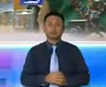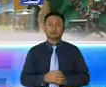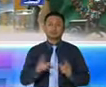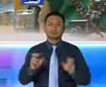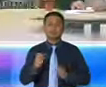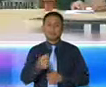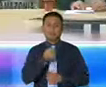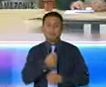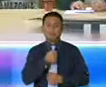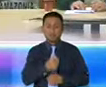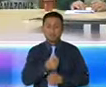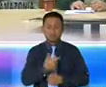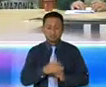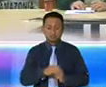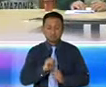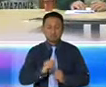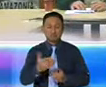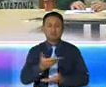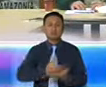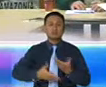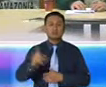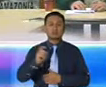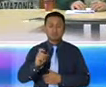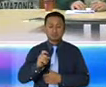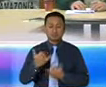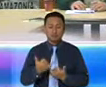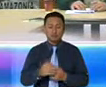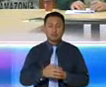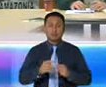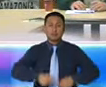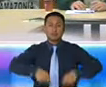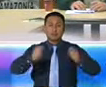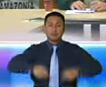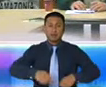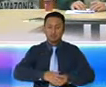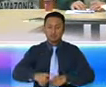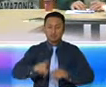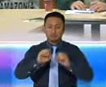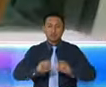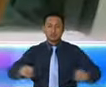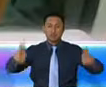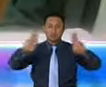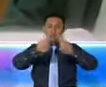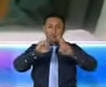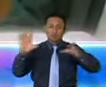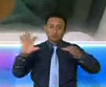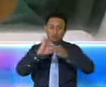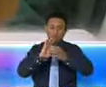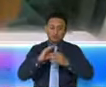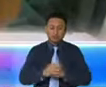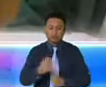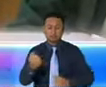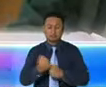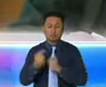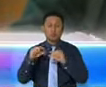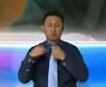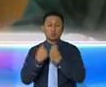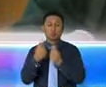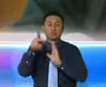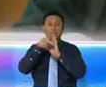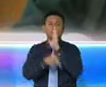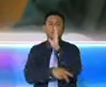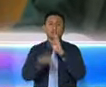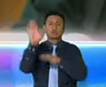rueda de prensa en la que sociabilizaron la necesidad de realizar un tratado vinculante por parte de las Naciones Unidas, apoyado por integrantes del Parlamento